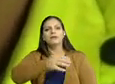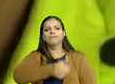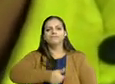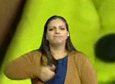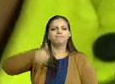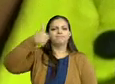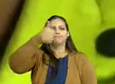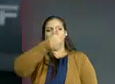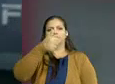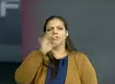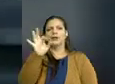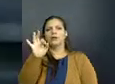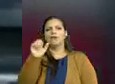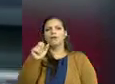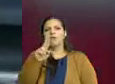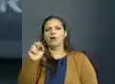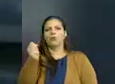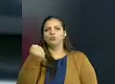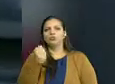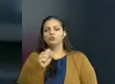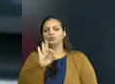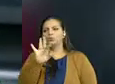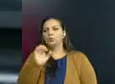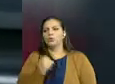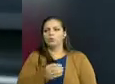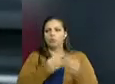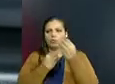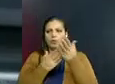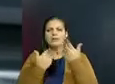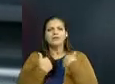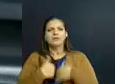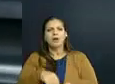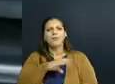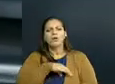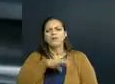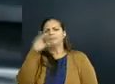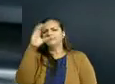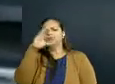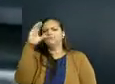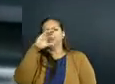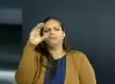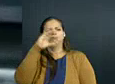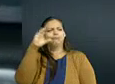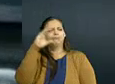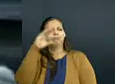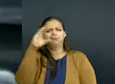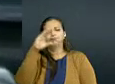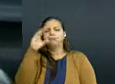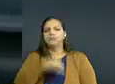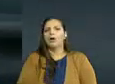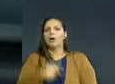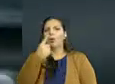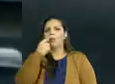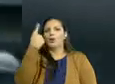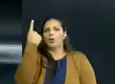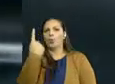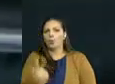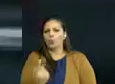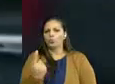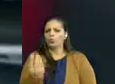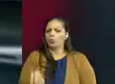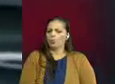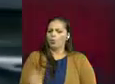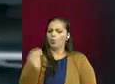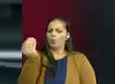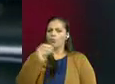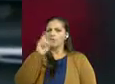Metropolitano de Quito, personal del servicio preventivo activó el protocolo de actuación, logrando la aprehensión de un joven extranjero